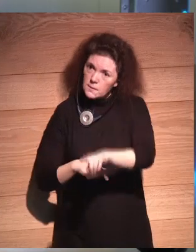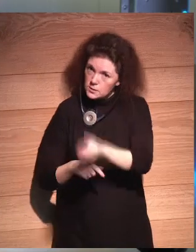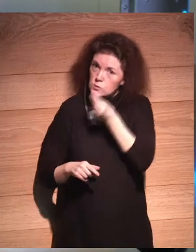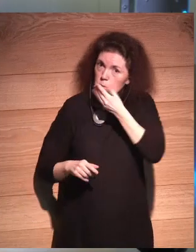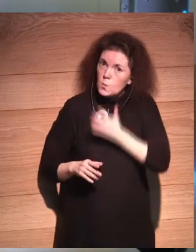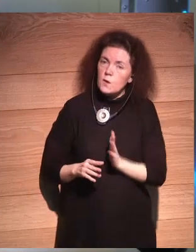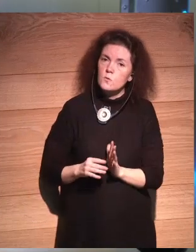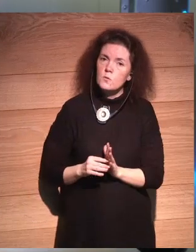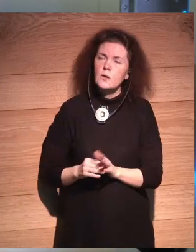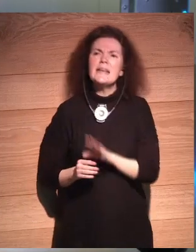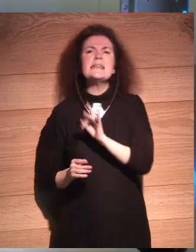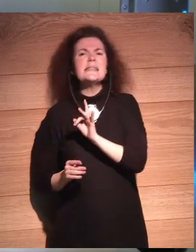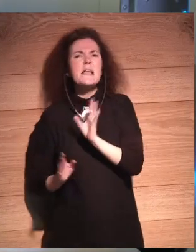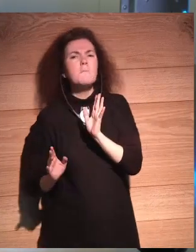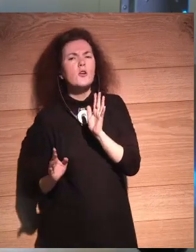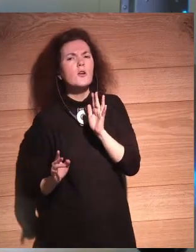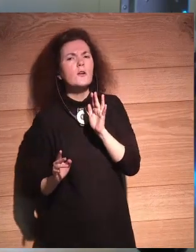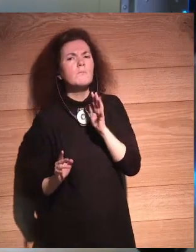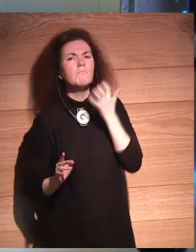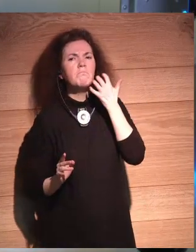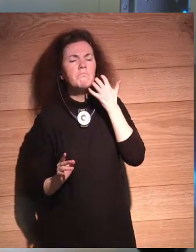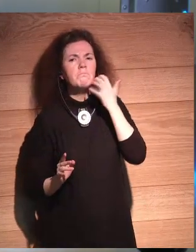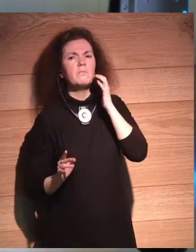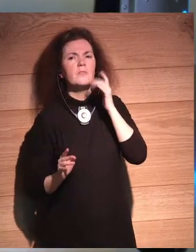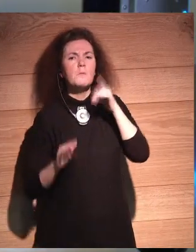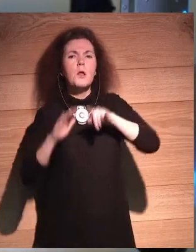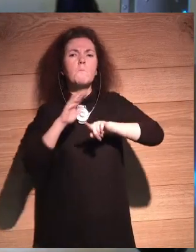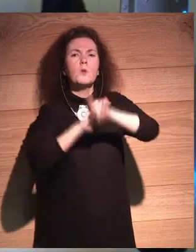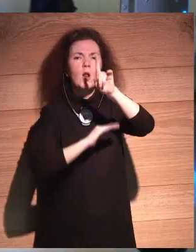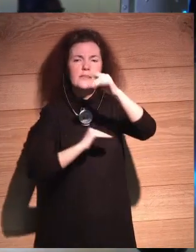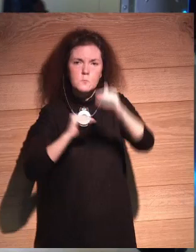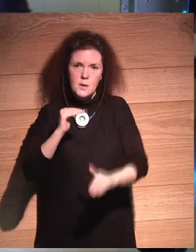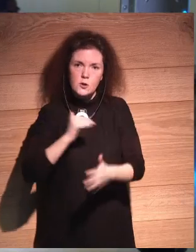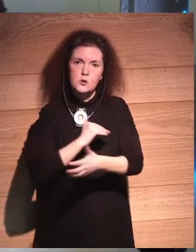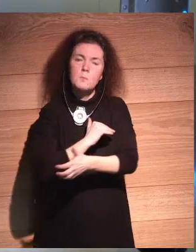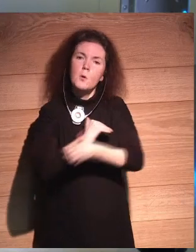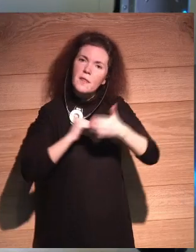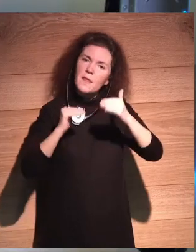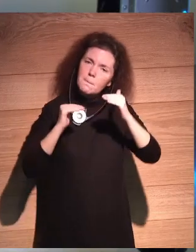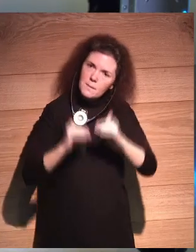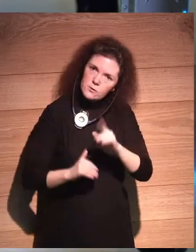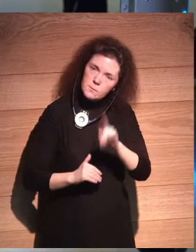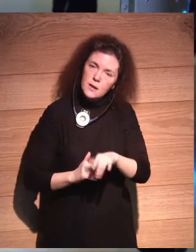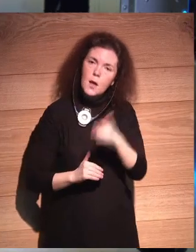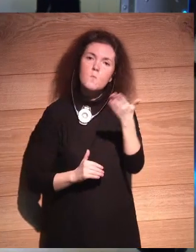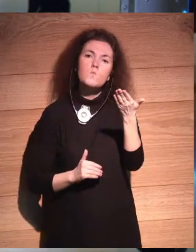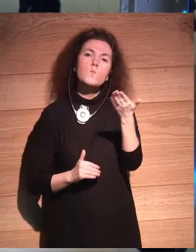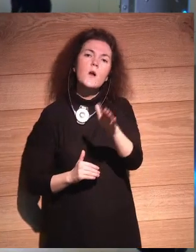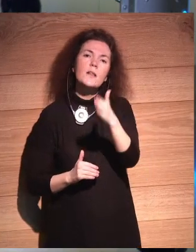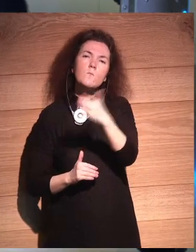bueno. Sí, pero es un fenómeno. Hay mucho progreso, hay menos pobreza, menos